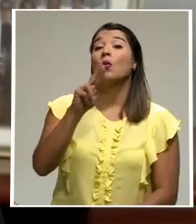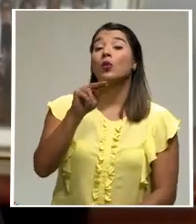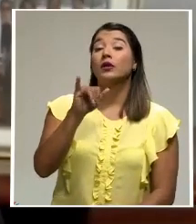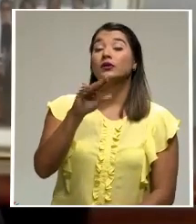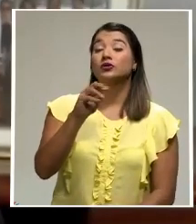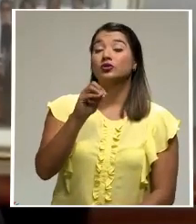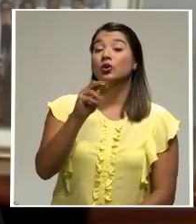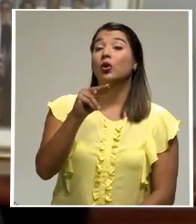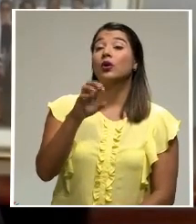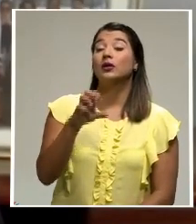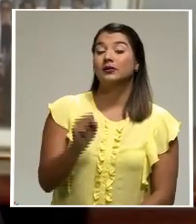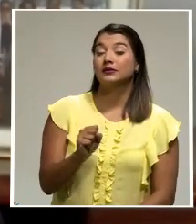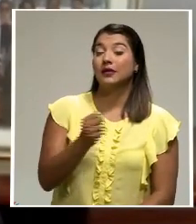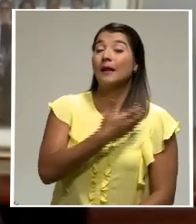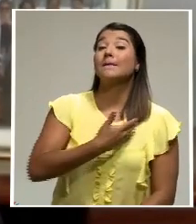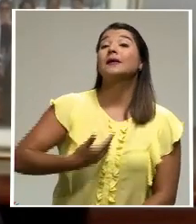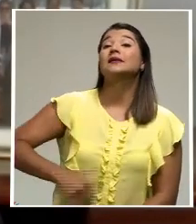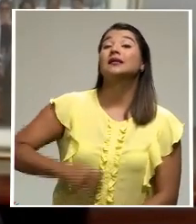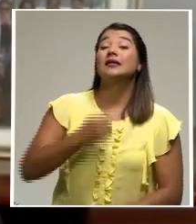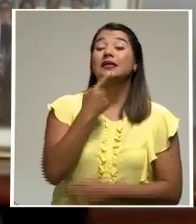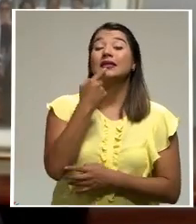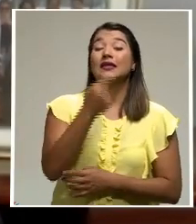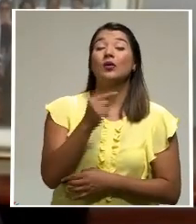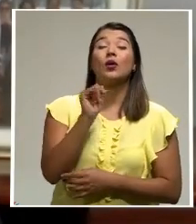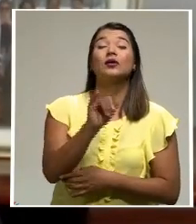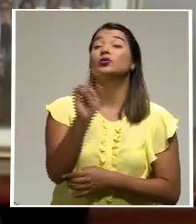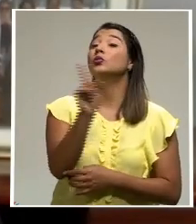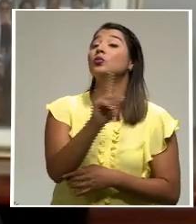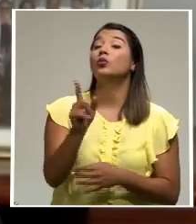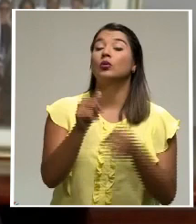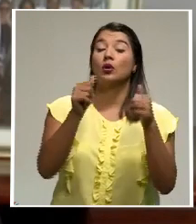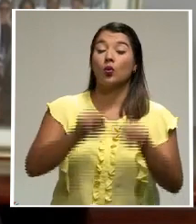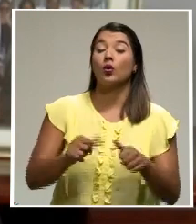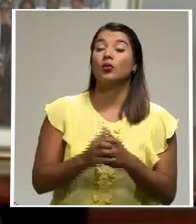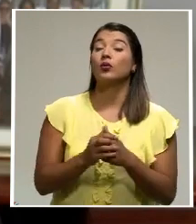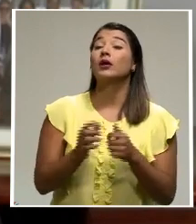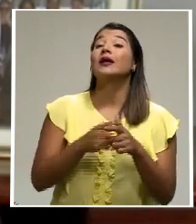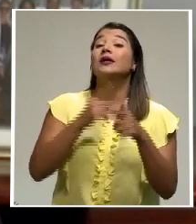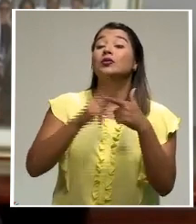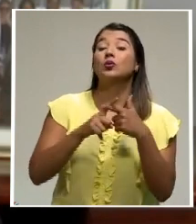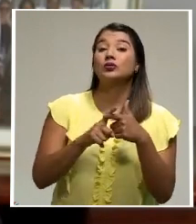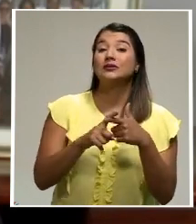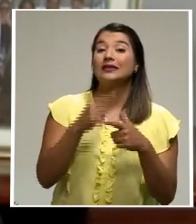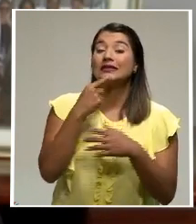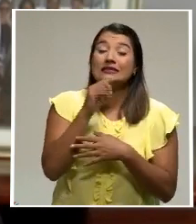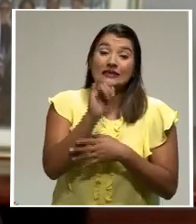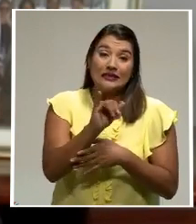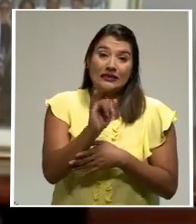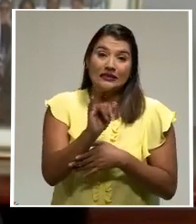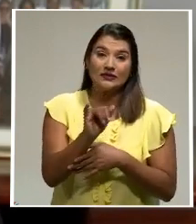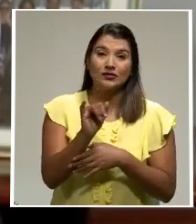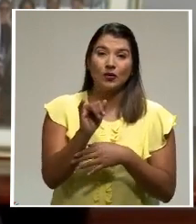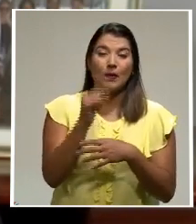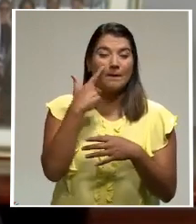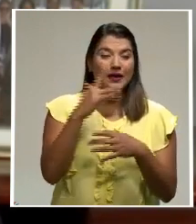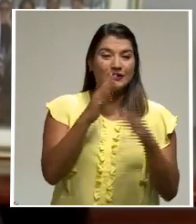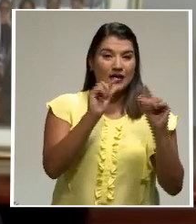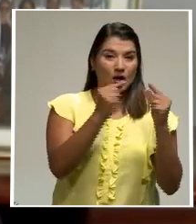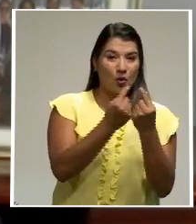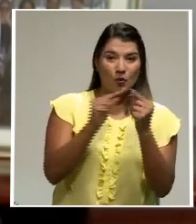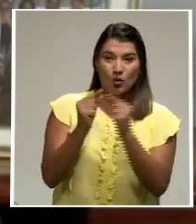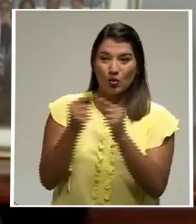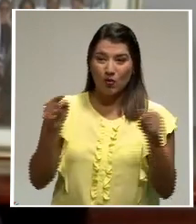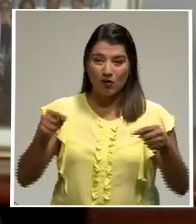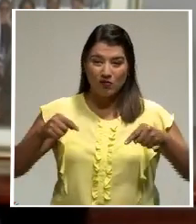El presidente Lenín Moreno calificó los motines de barbarie y aseguró que se trató de un exterminio entre bandas delincuenciales que